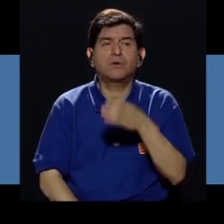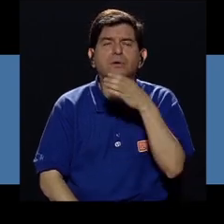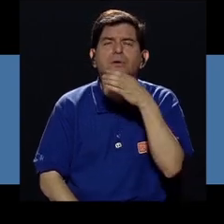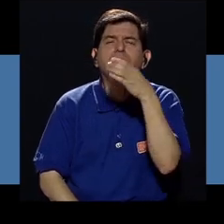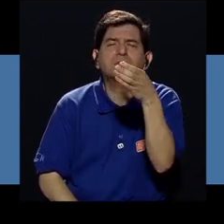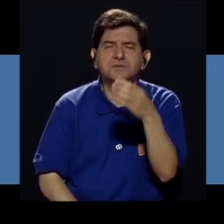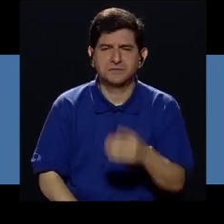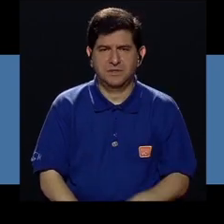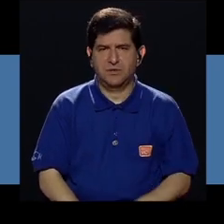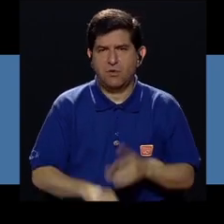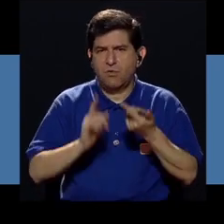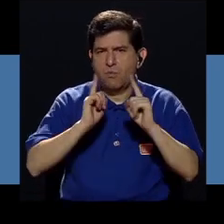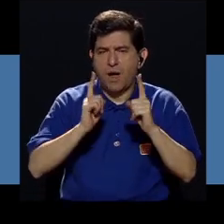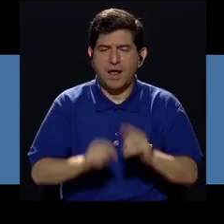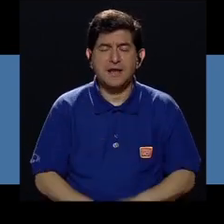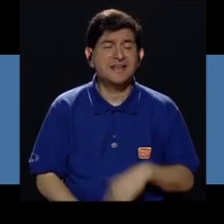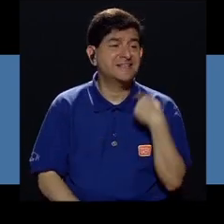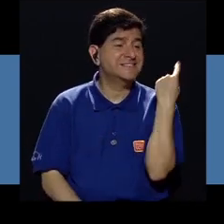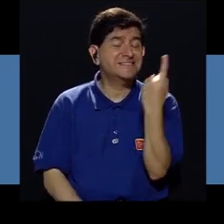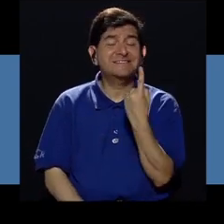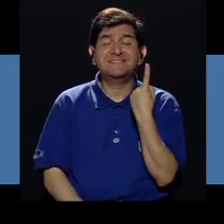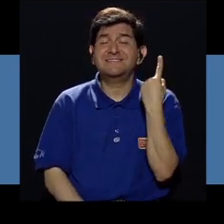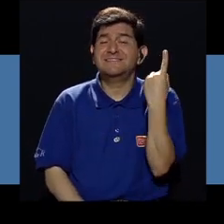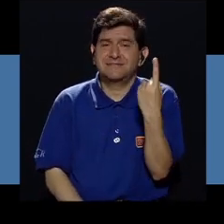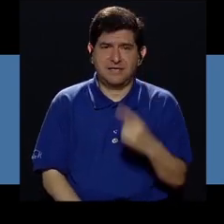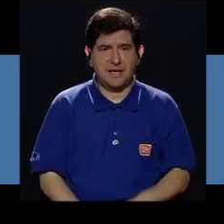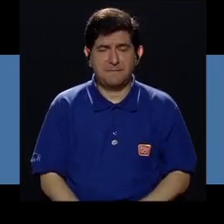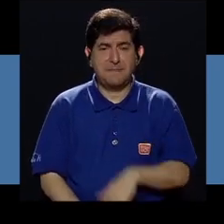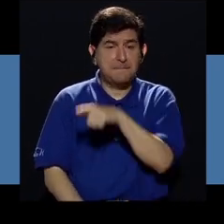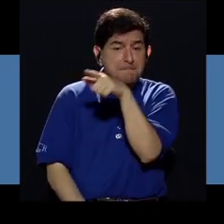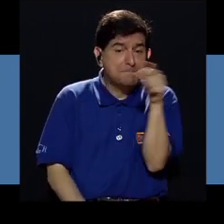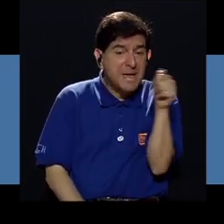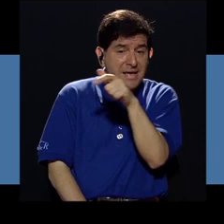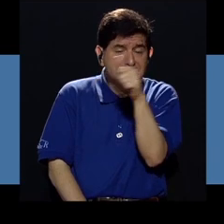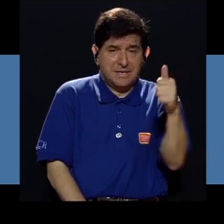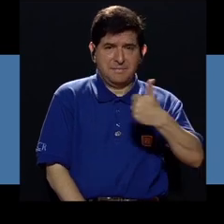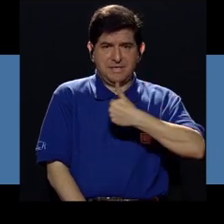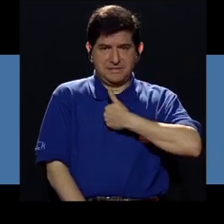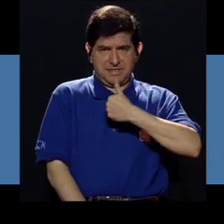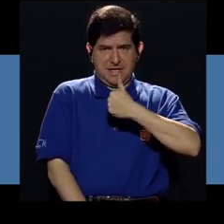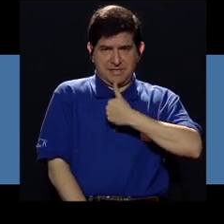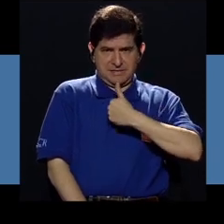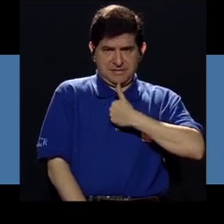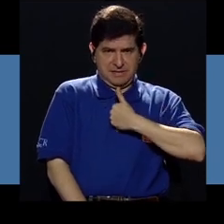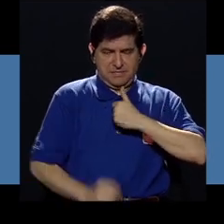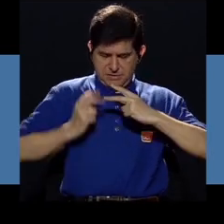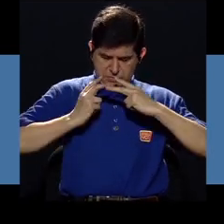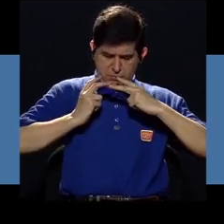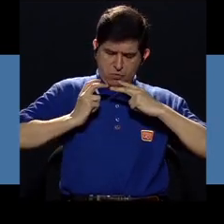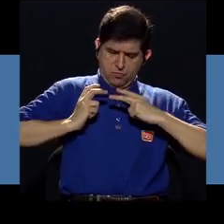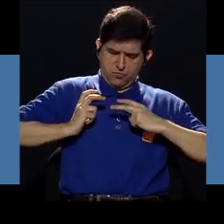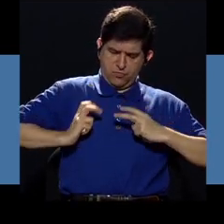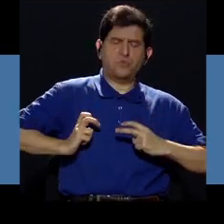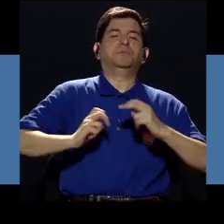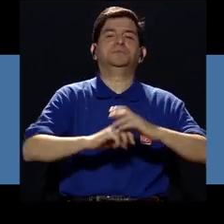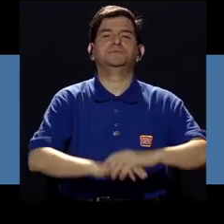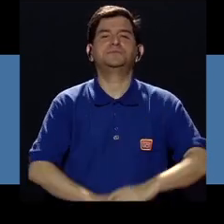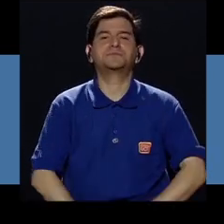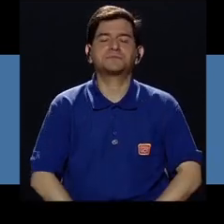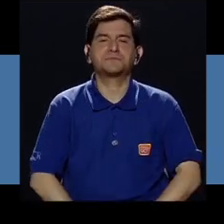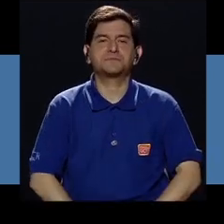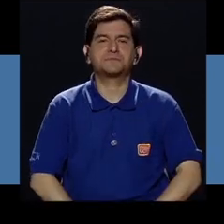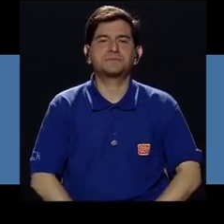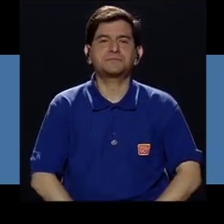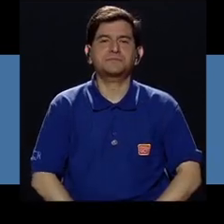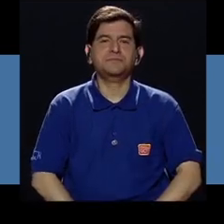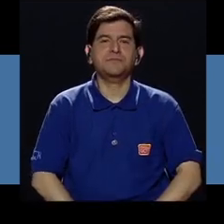recomendar es hacerse siempre mensualmente el examen y el autoexamen